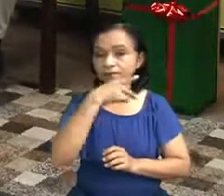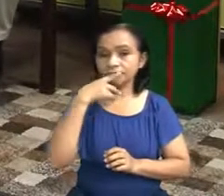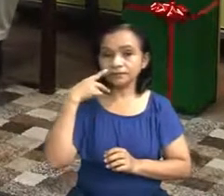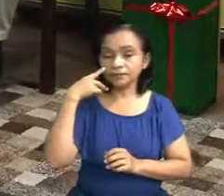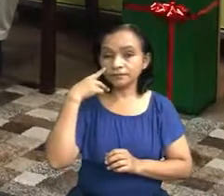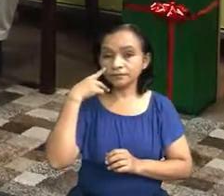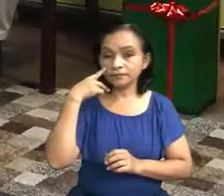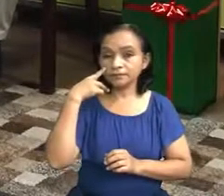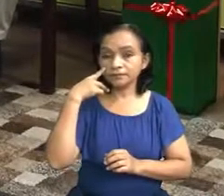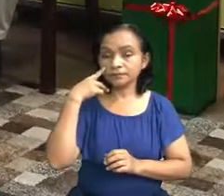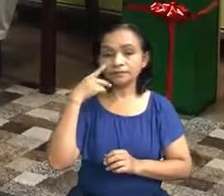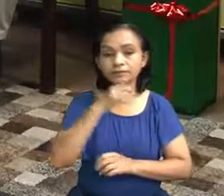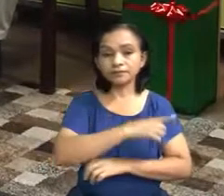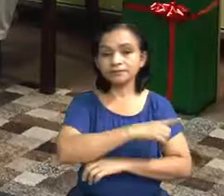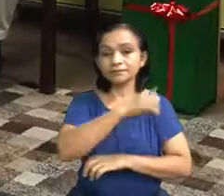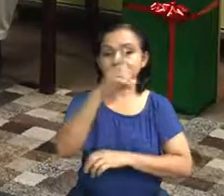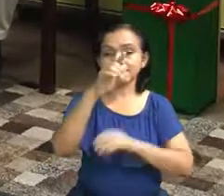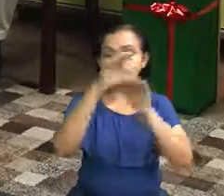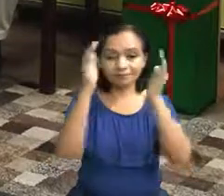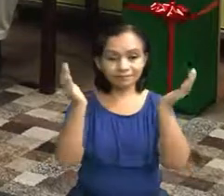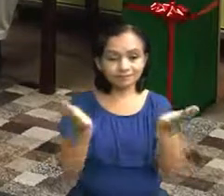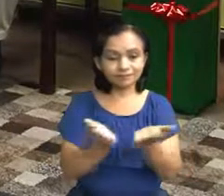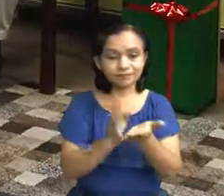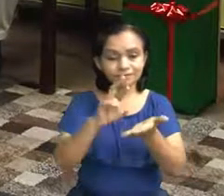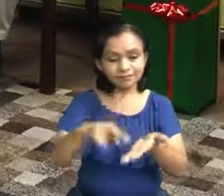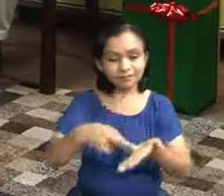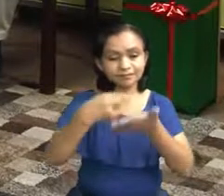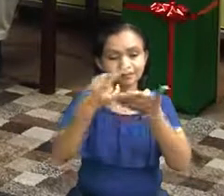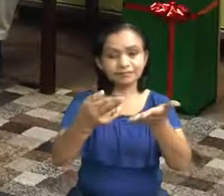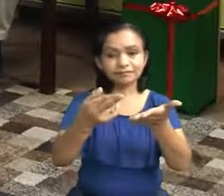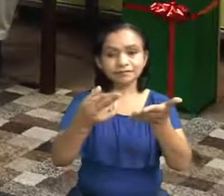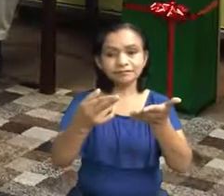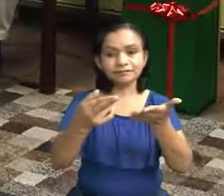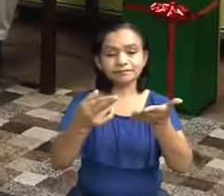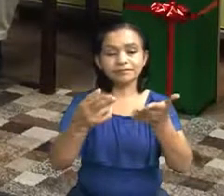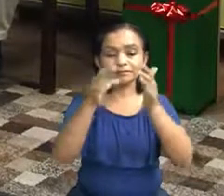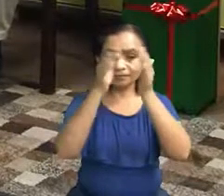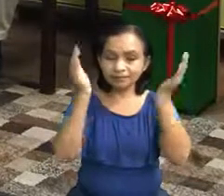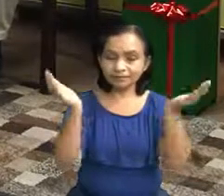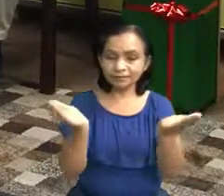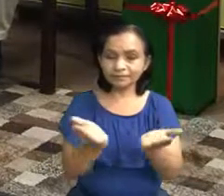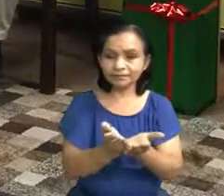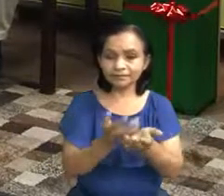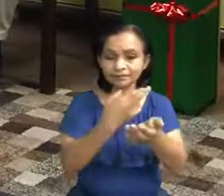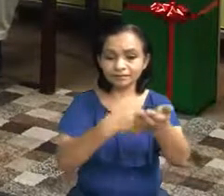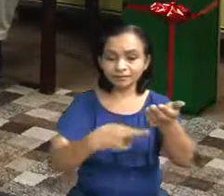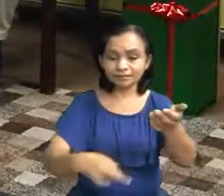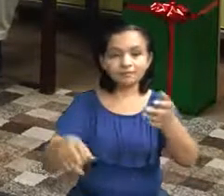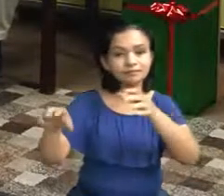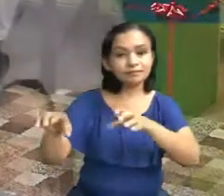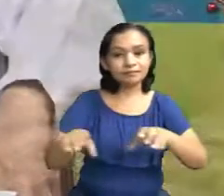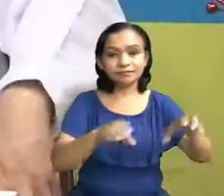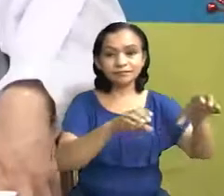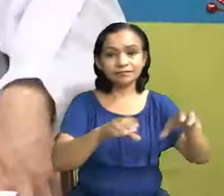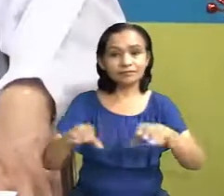El 14 de junio fue el Día Mundial del Donante Voluntario de Sangre. Se celebró a nivel mundial. Nosotros hicimos varias